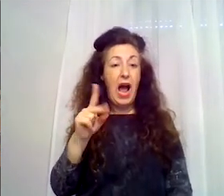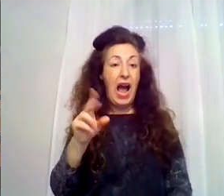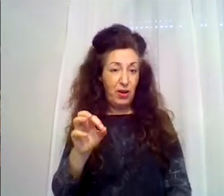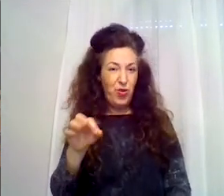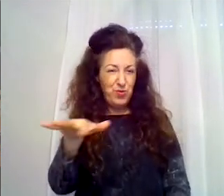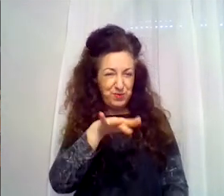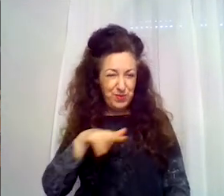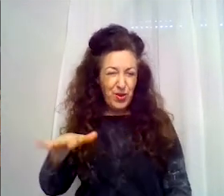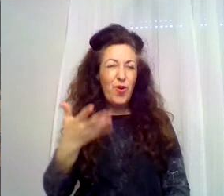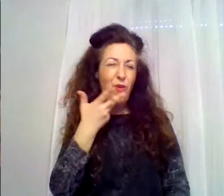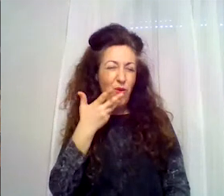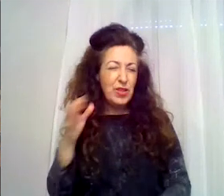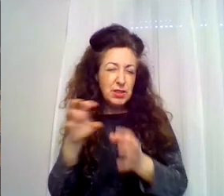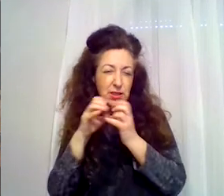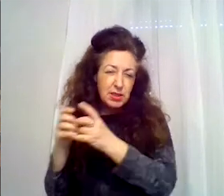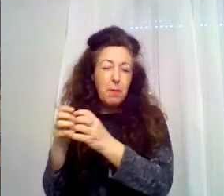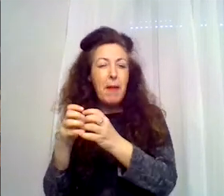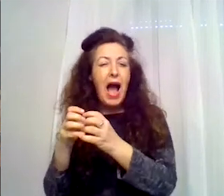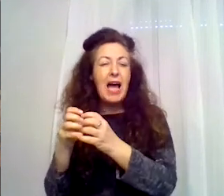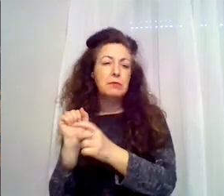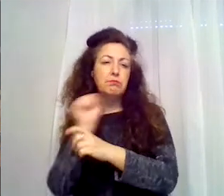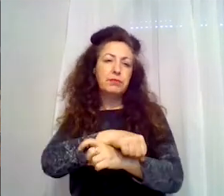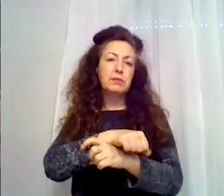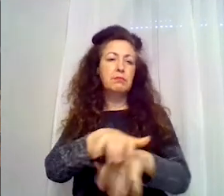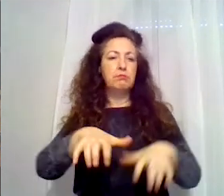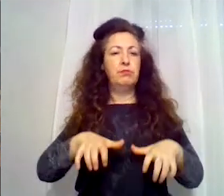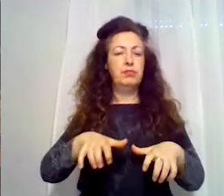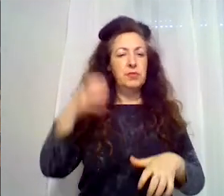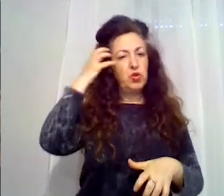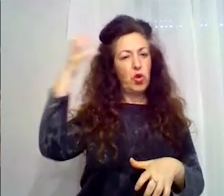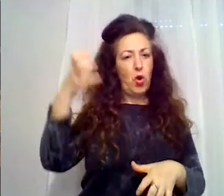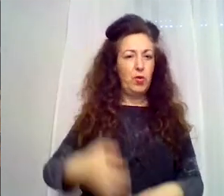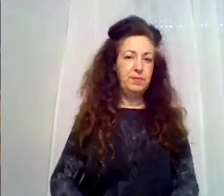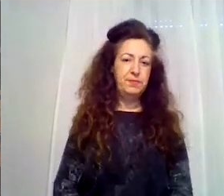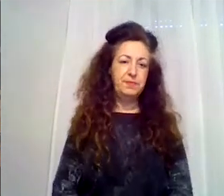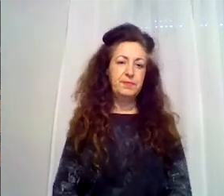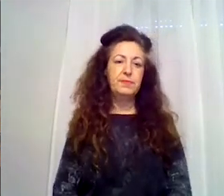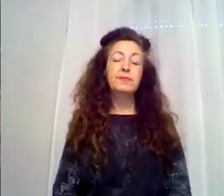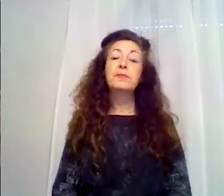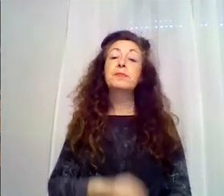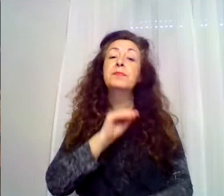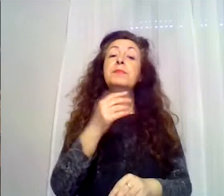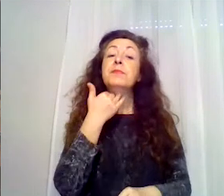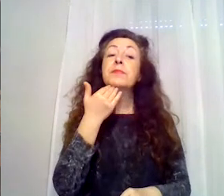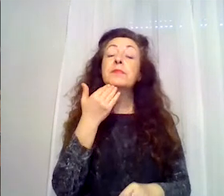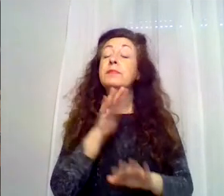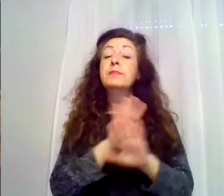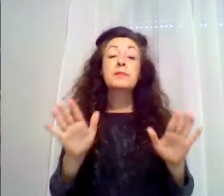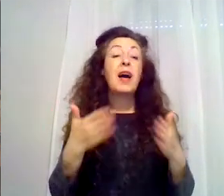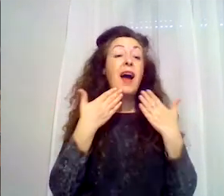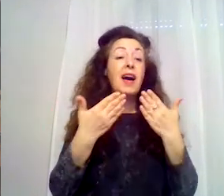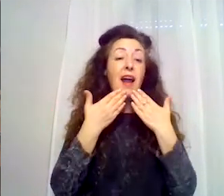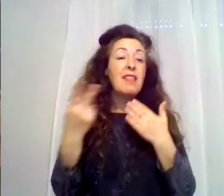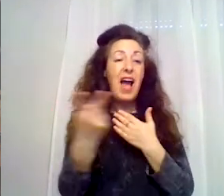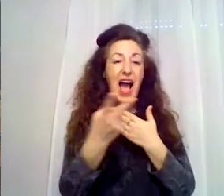los colegios que había de ingleses eran de ingleses católicos. Si Marlowe aparece, suponer, será evidente que